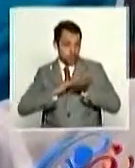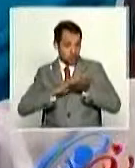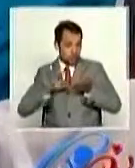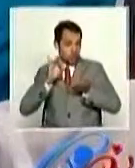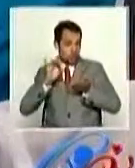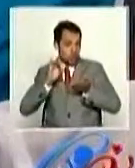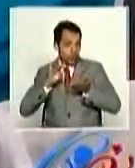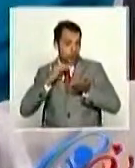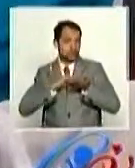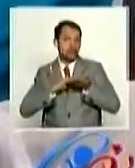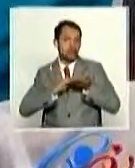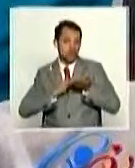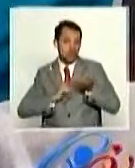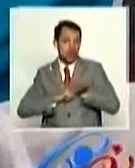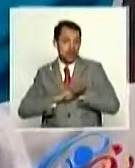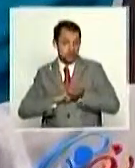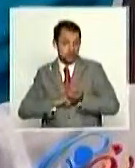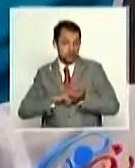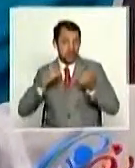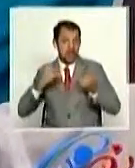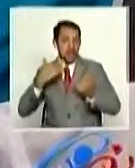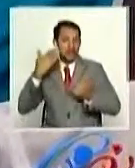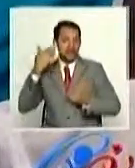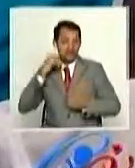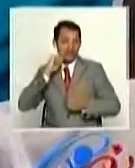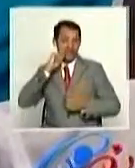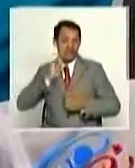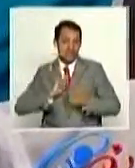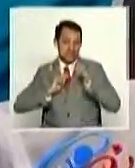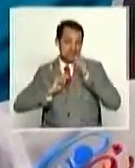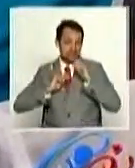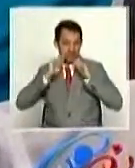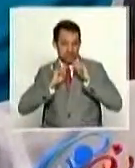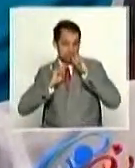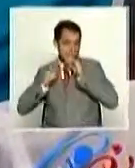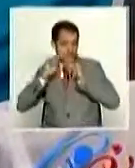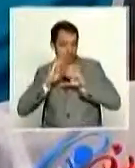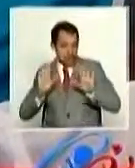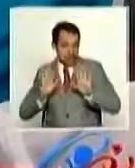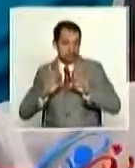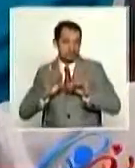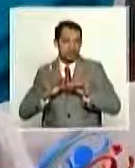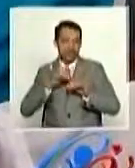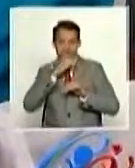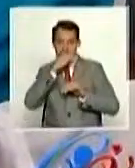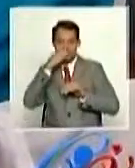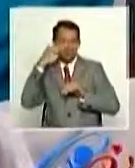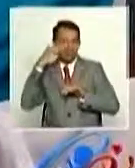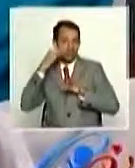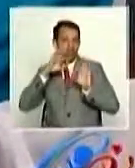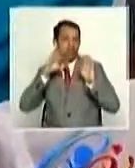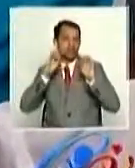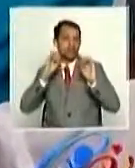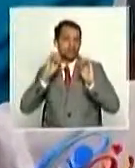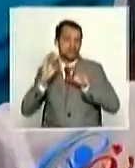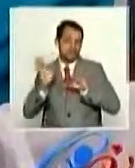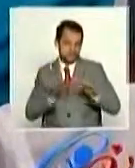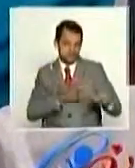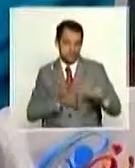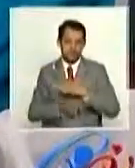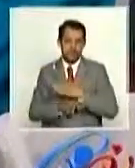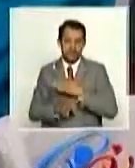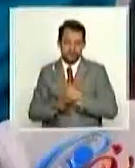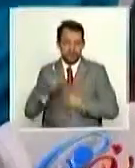a uno o se la arreglan. Cuando eso pues no había como tanta... Sabe que Abelardo